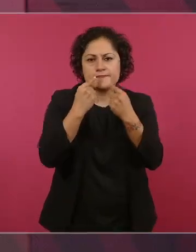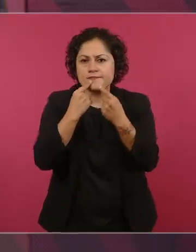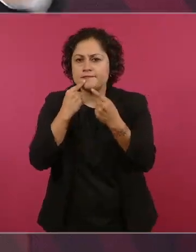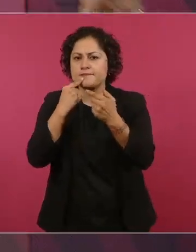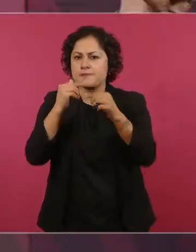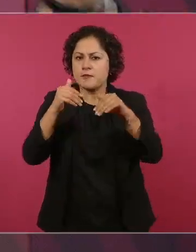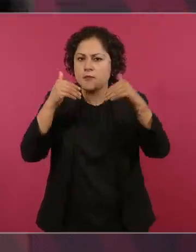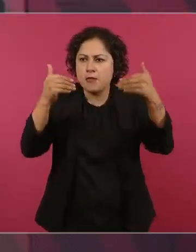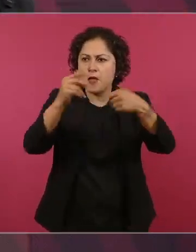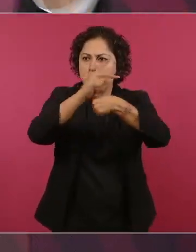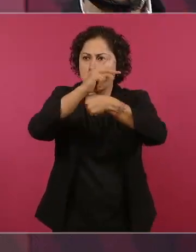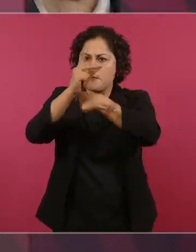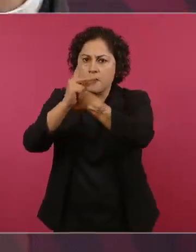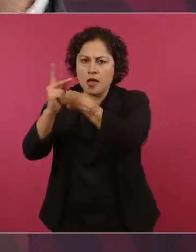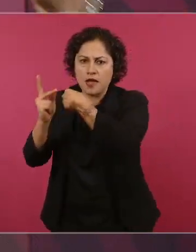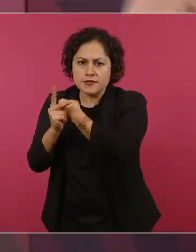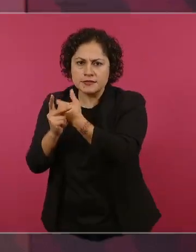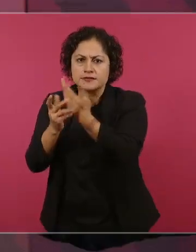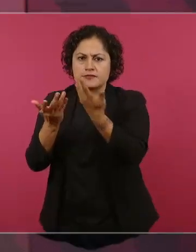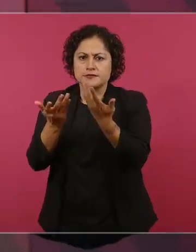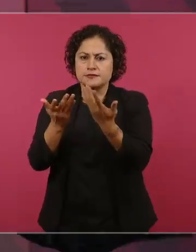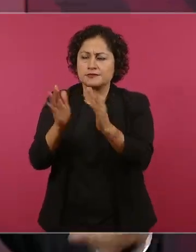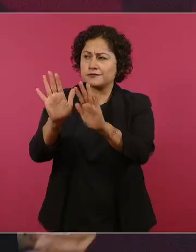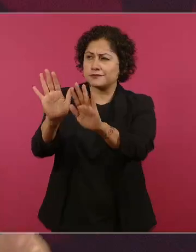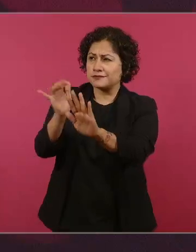de que tienen que actuar con respeto,